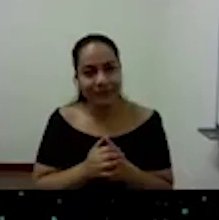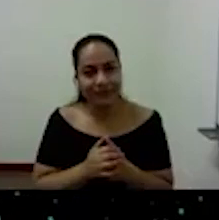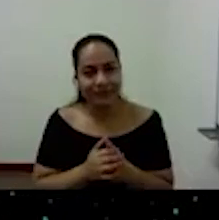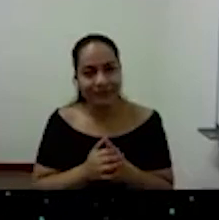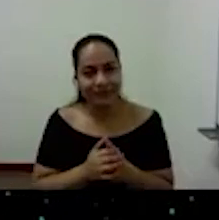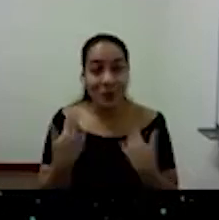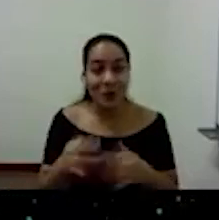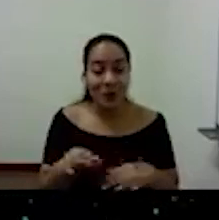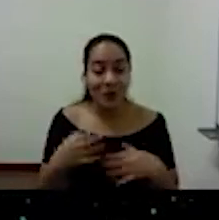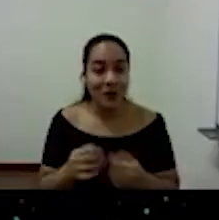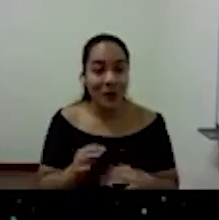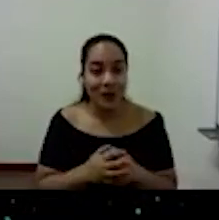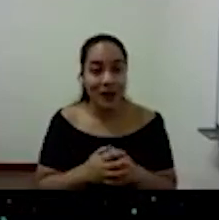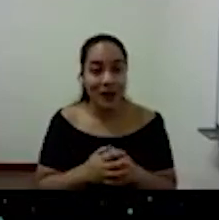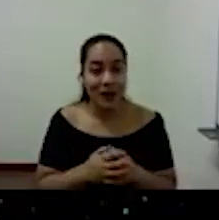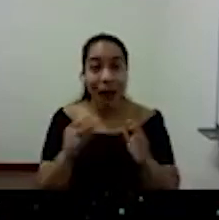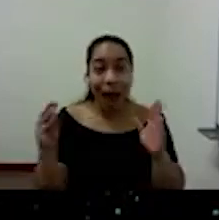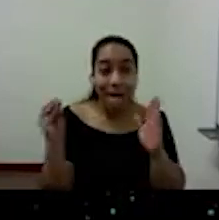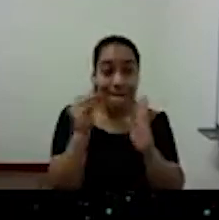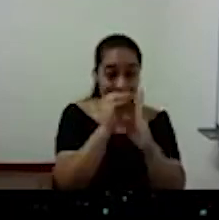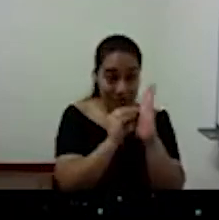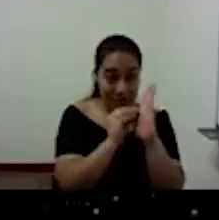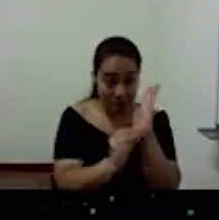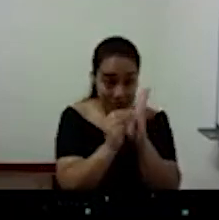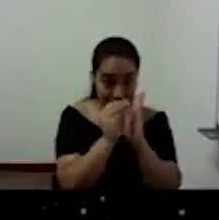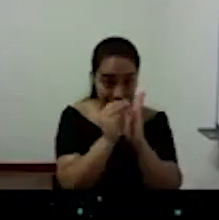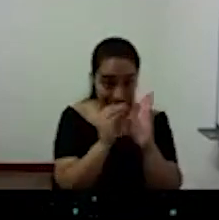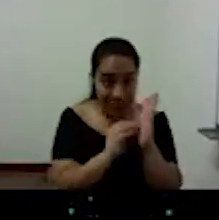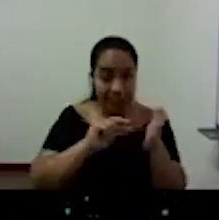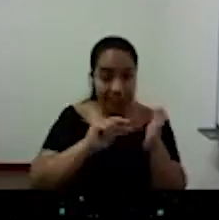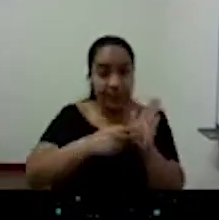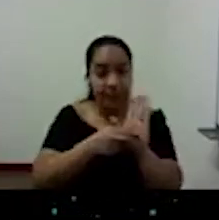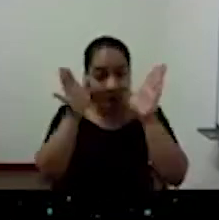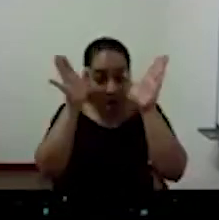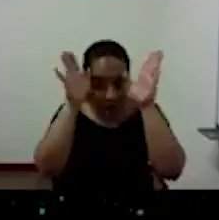Una mancha en la pared es un cliché.